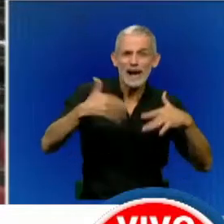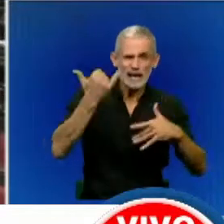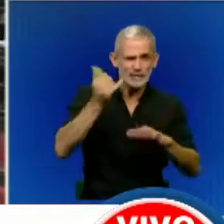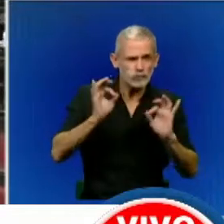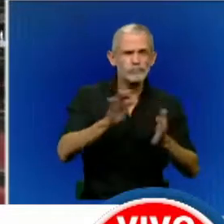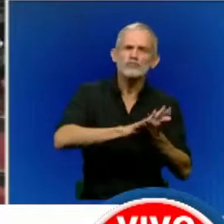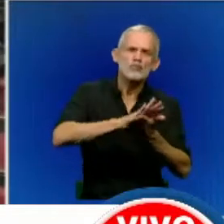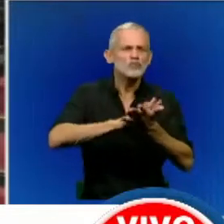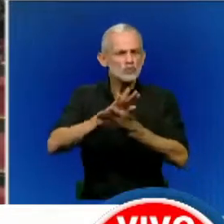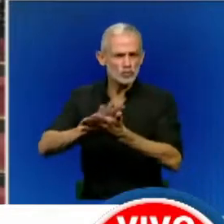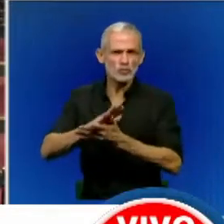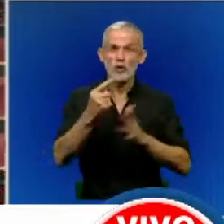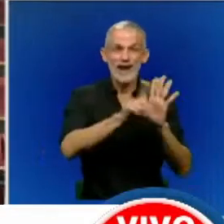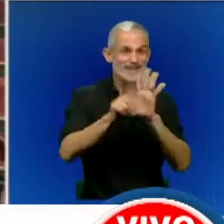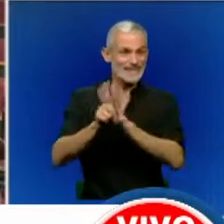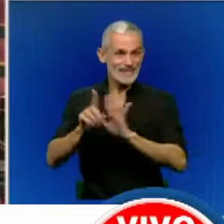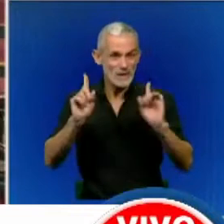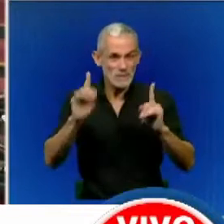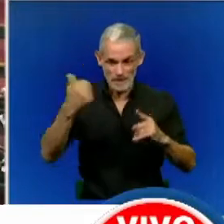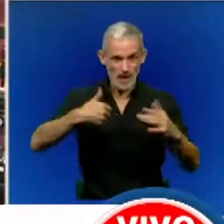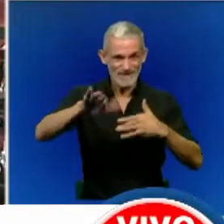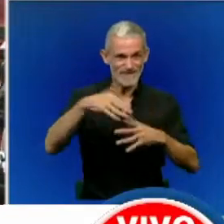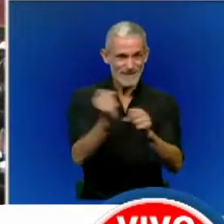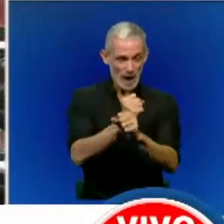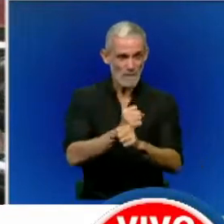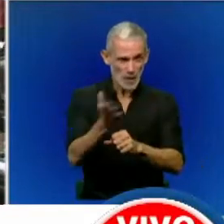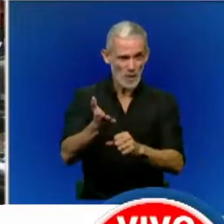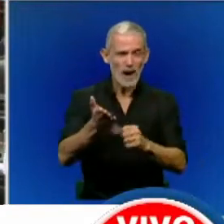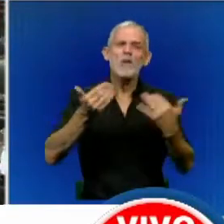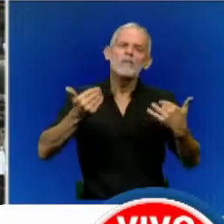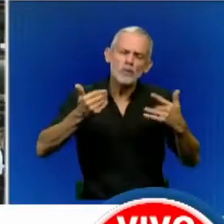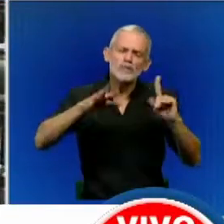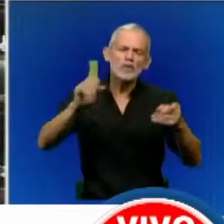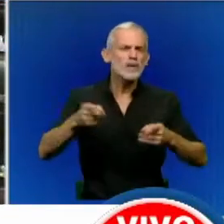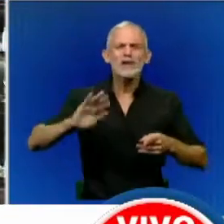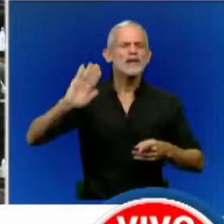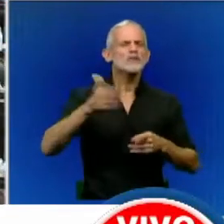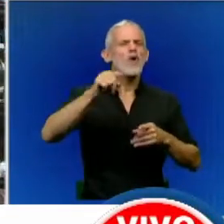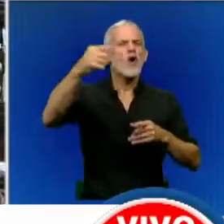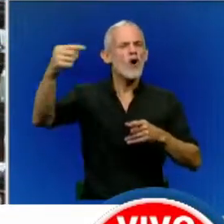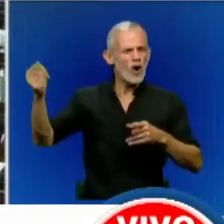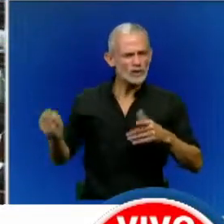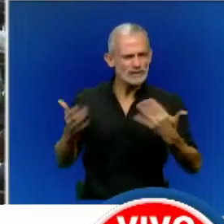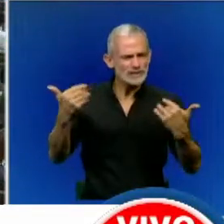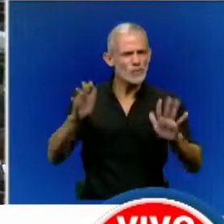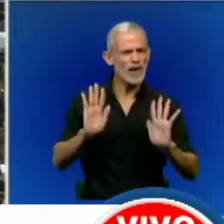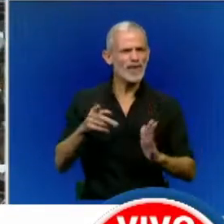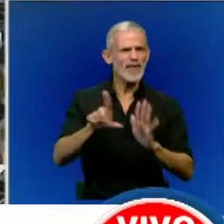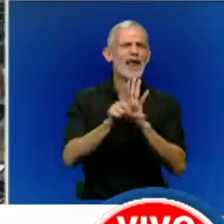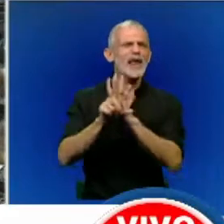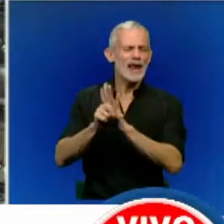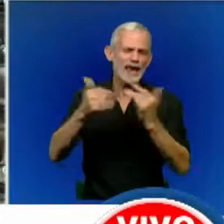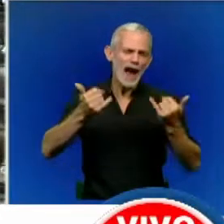emergencias con dos leyes como las que estamos por aprobar, también lo podemos hacer en todas las demás materias. Yo sé y